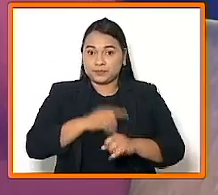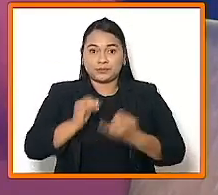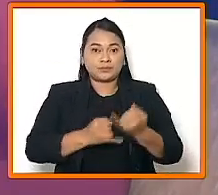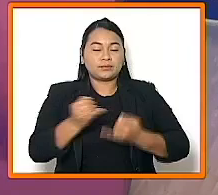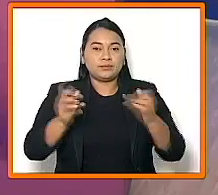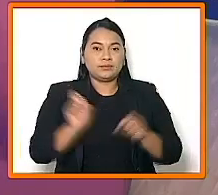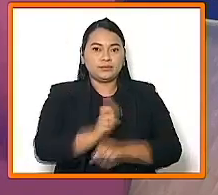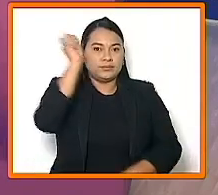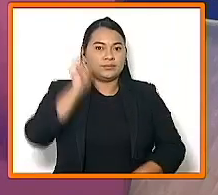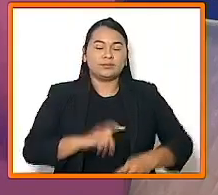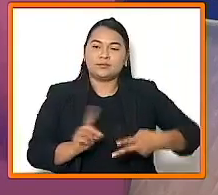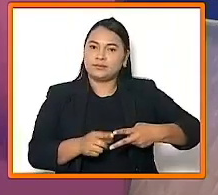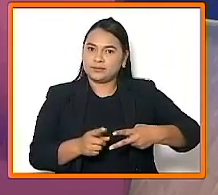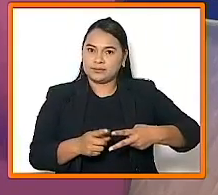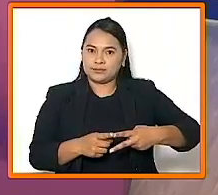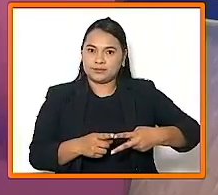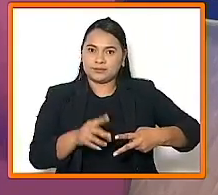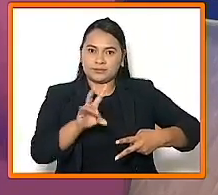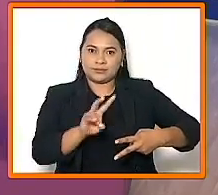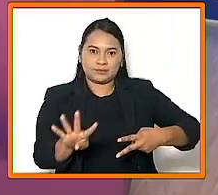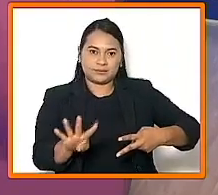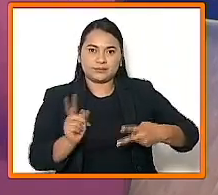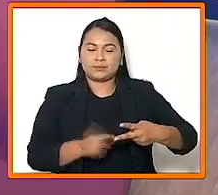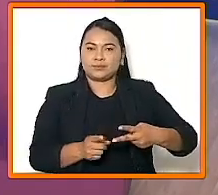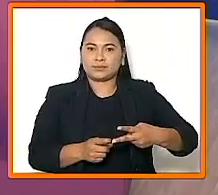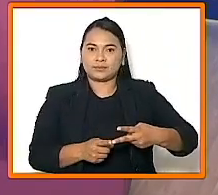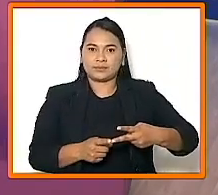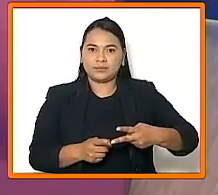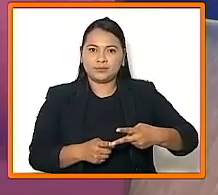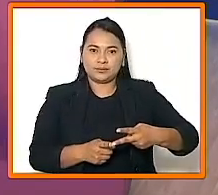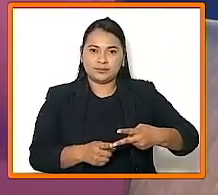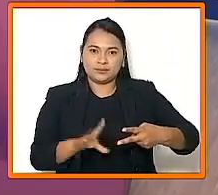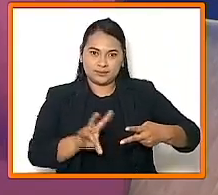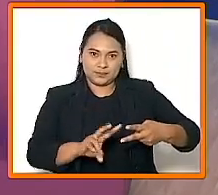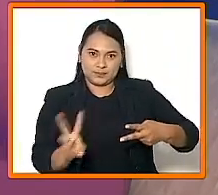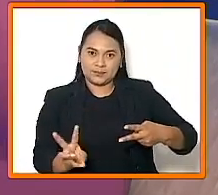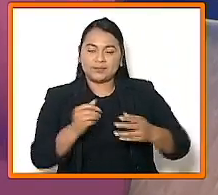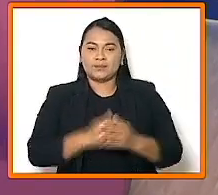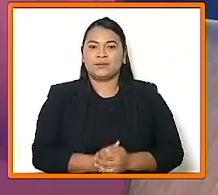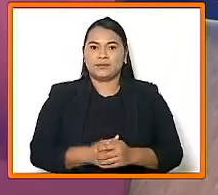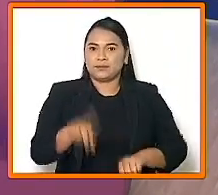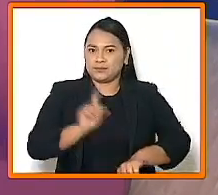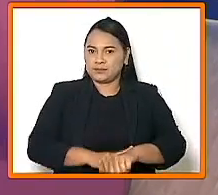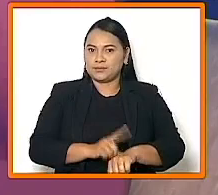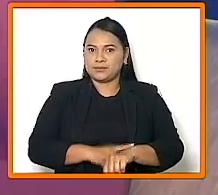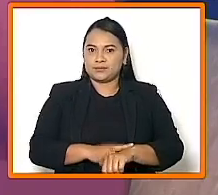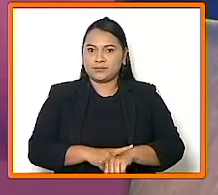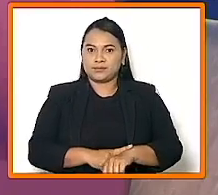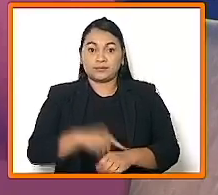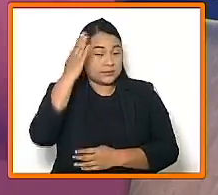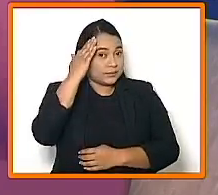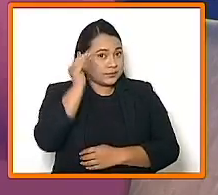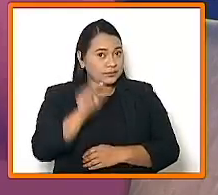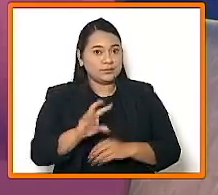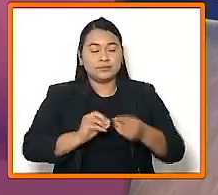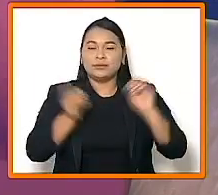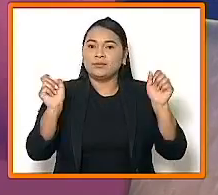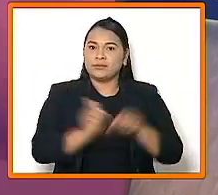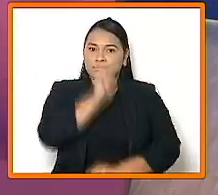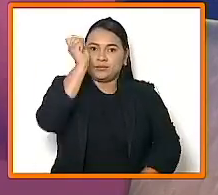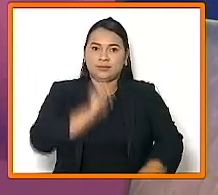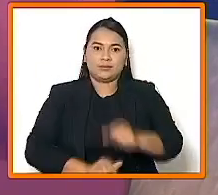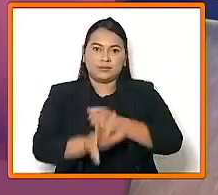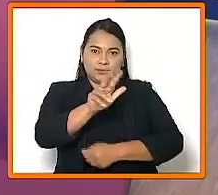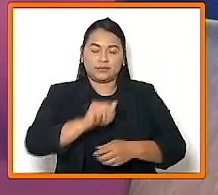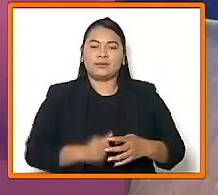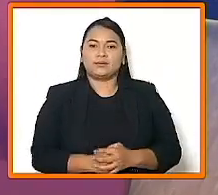esta linda tarde son posición 1, 74, posición 2, 76. Llegó el momento de conocer tus tres afortunados números ganadores